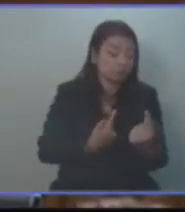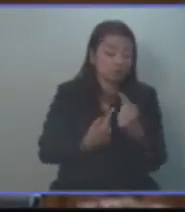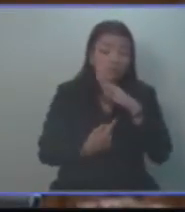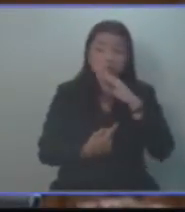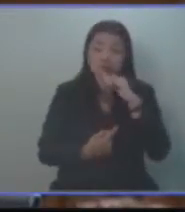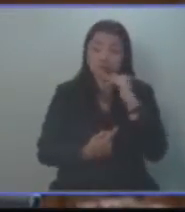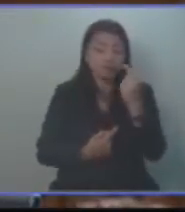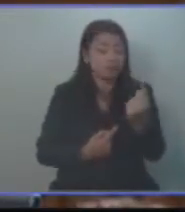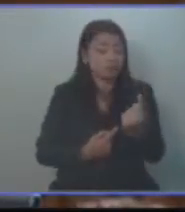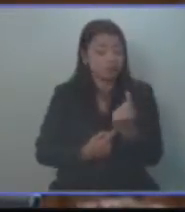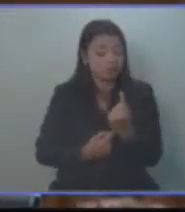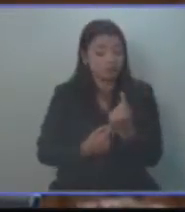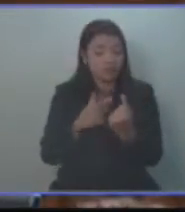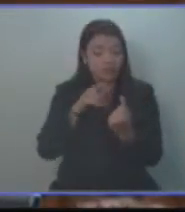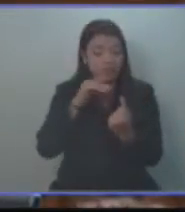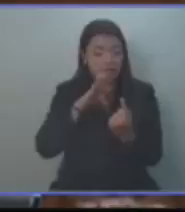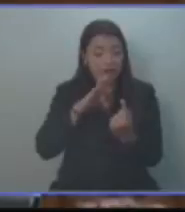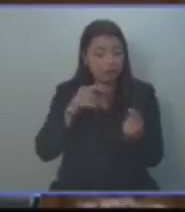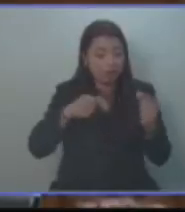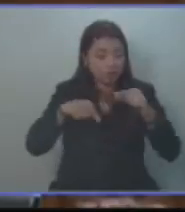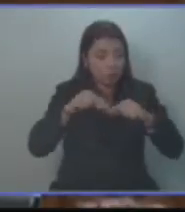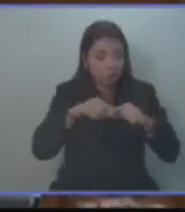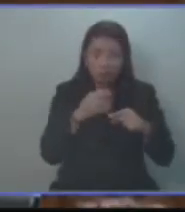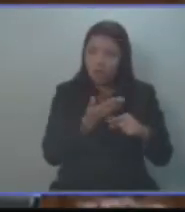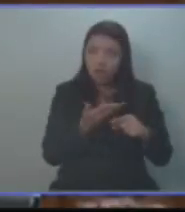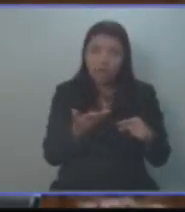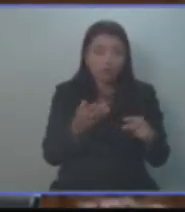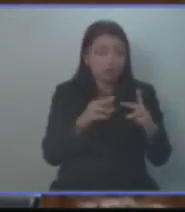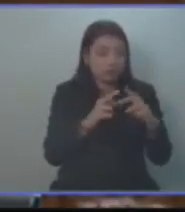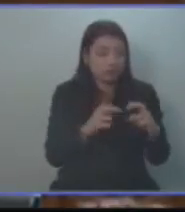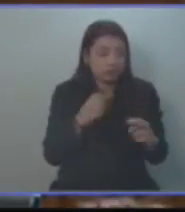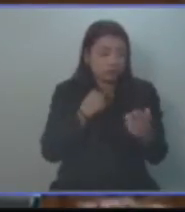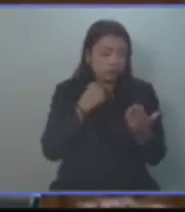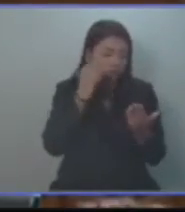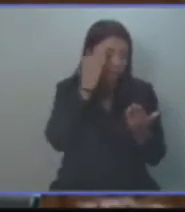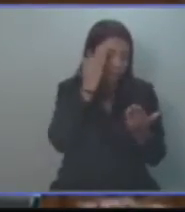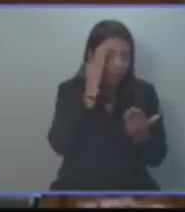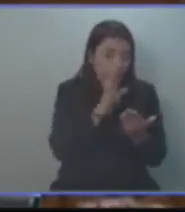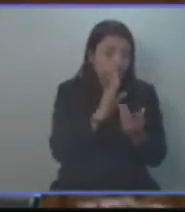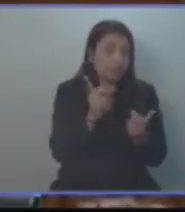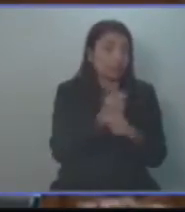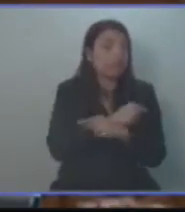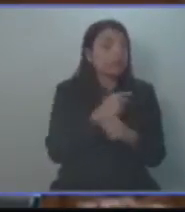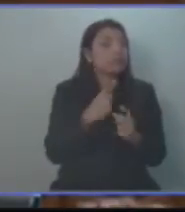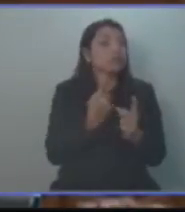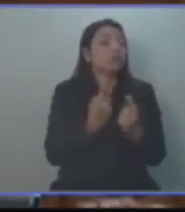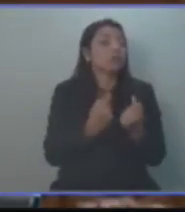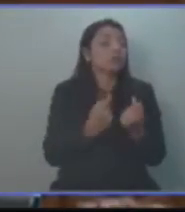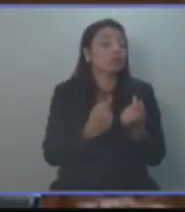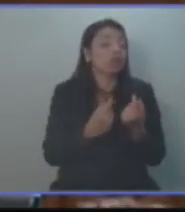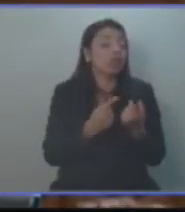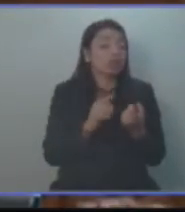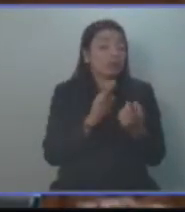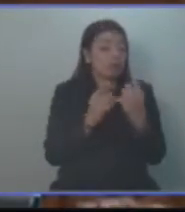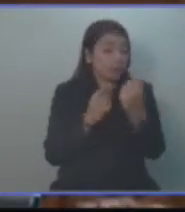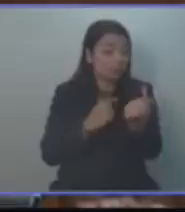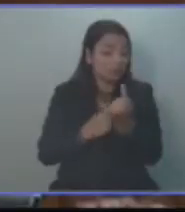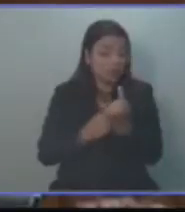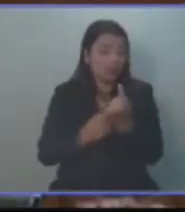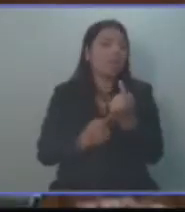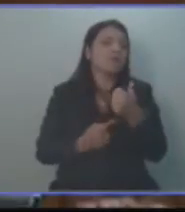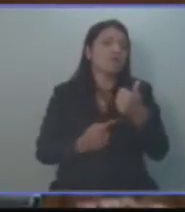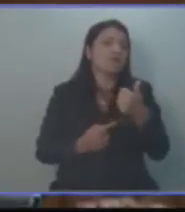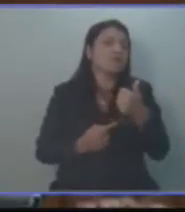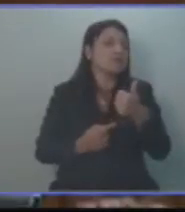de los exámenes de laboratorio y gabinete. Estar alerta a los cambios de la condición del paciente e informar al